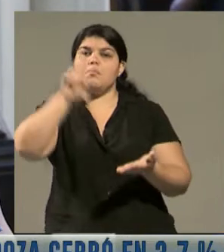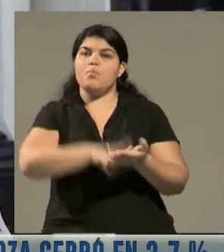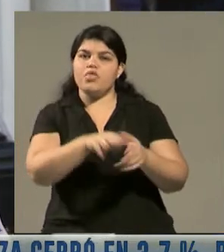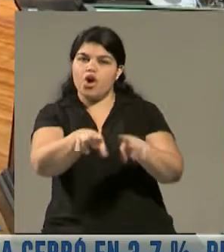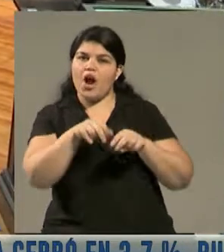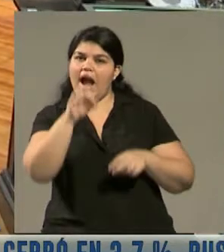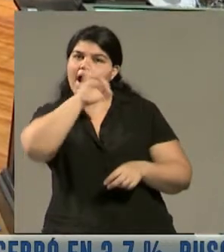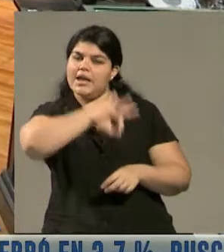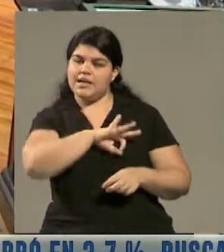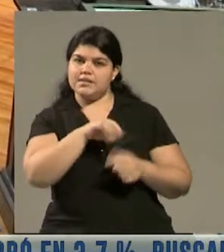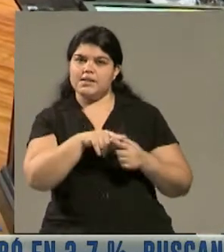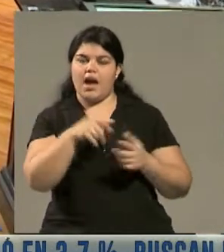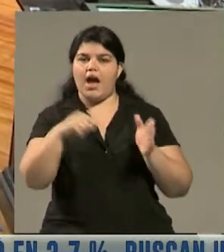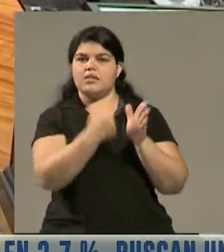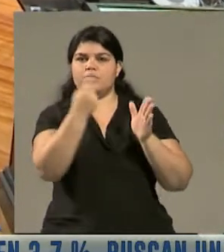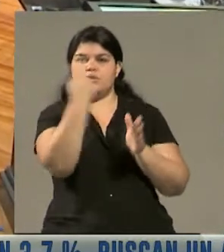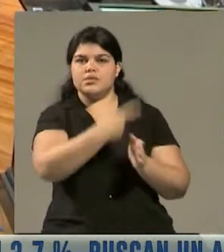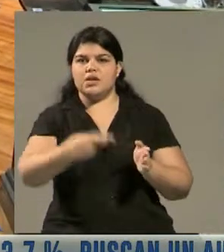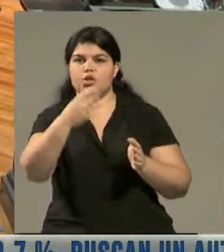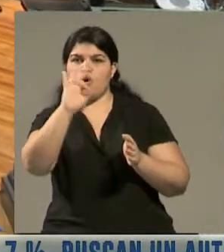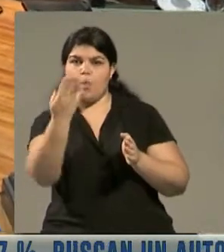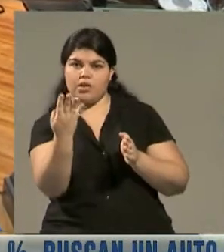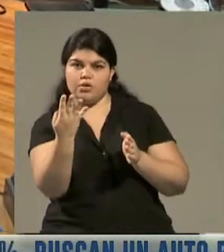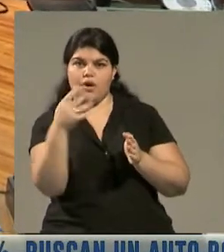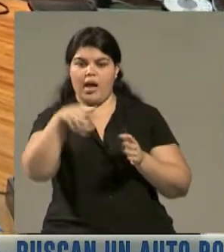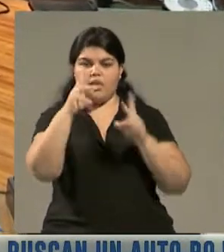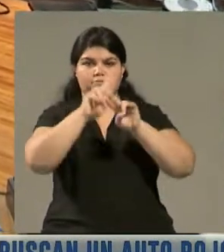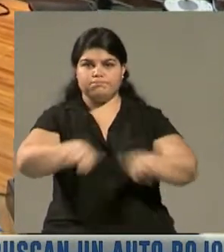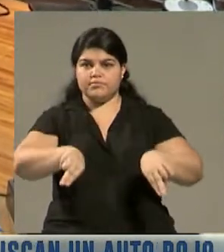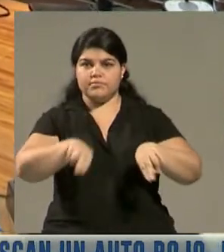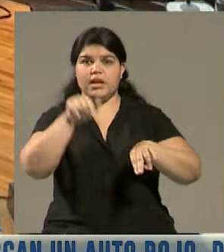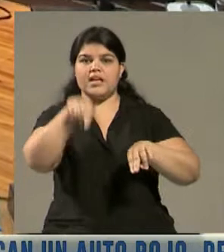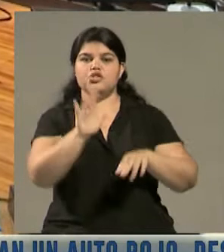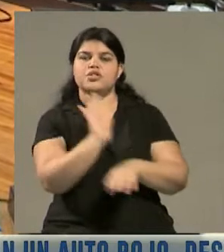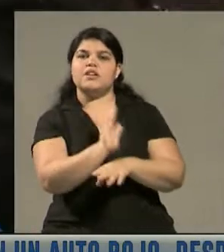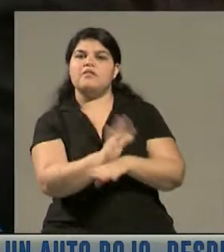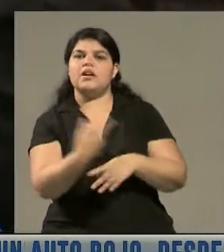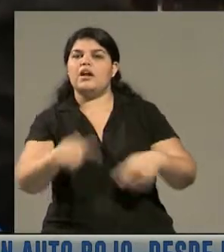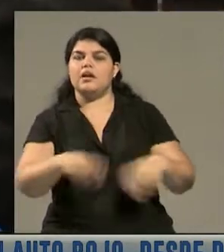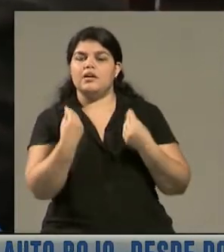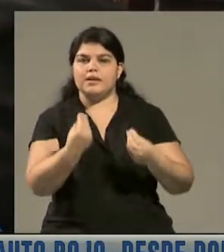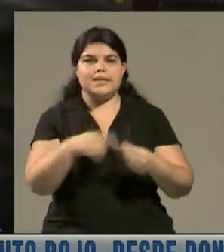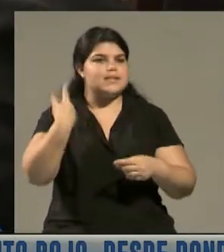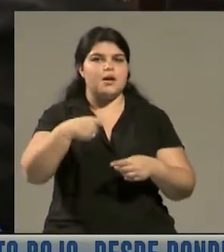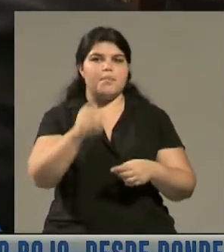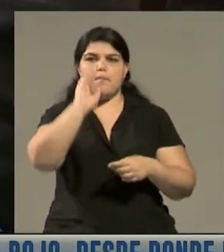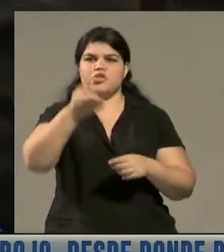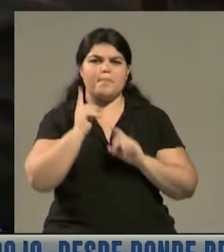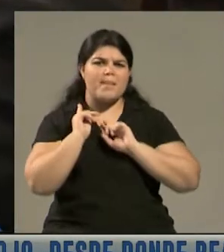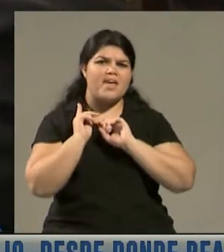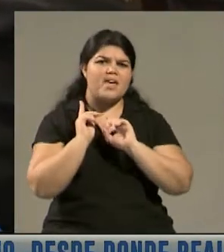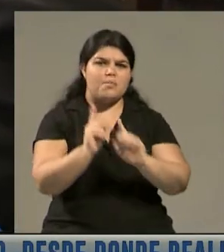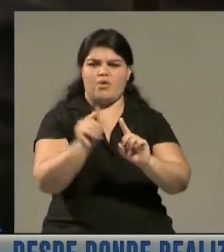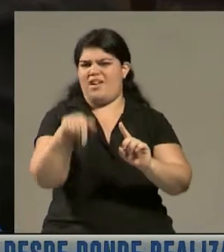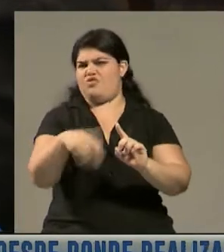por el artículo 104 que se eliminaba, significaba que se iba a recibir siempre el mismo importe, es una